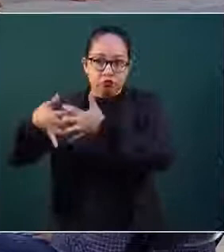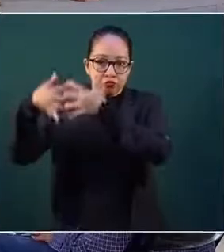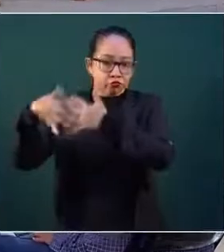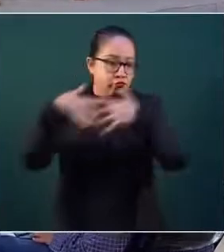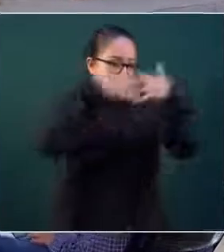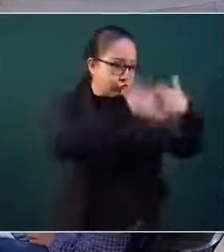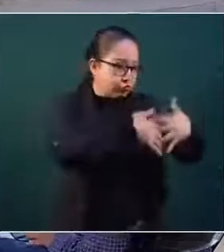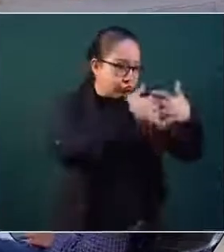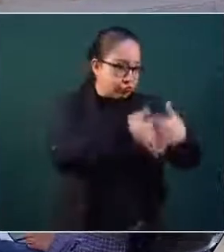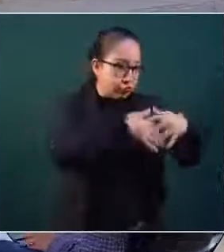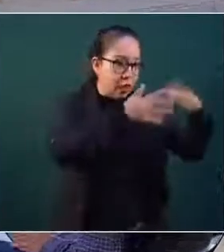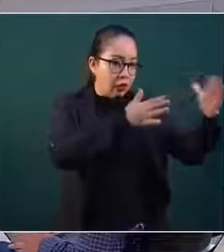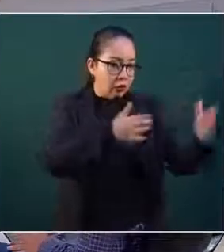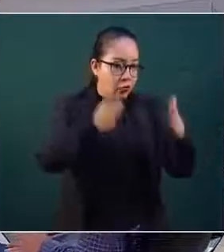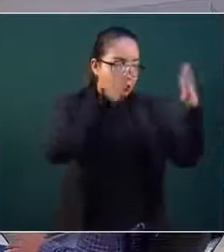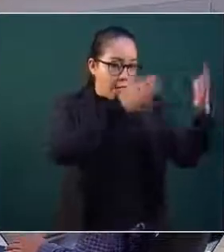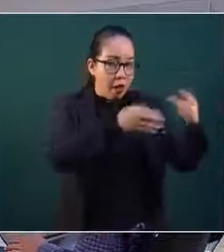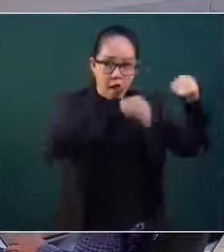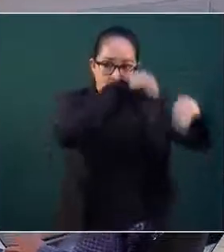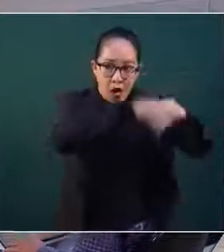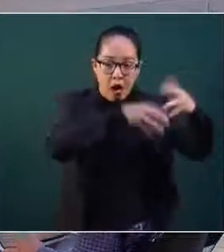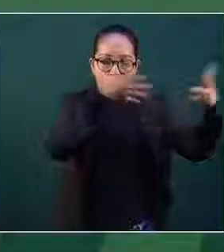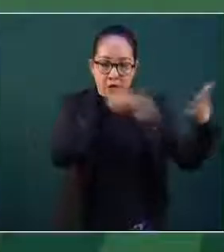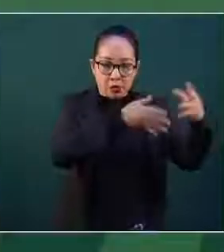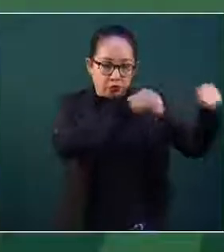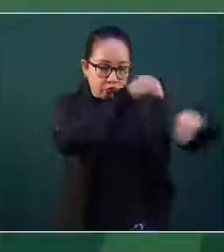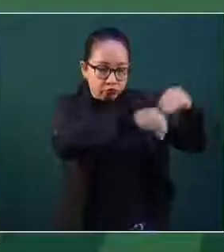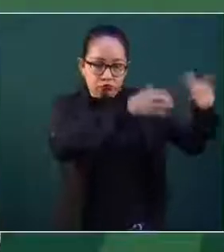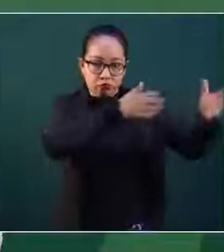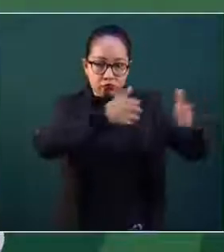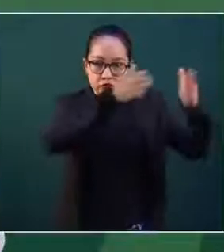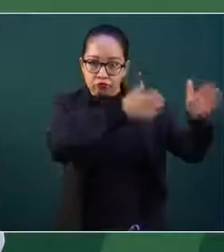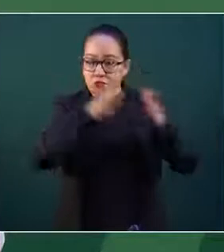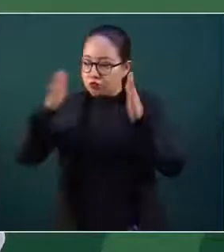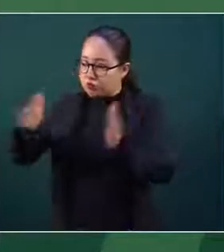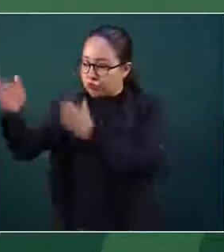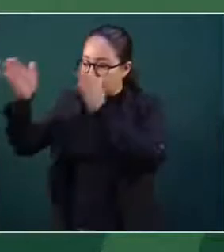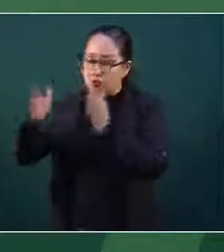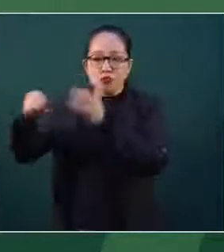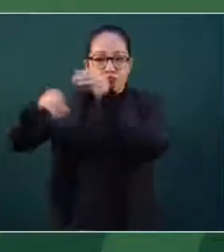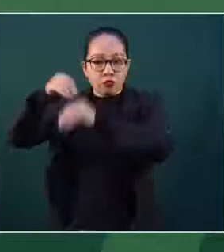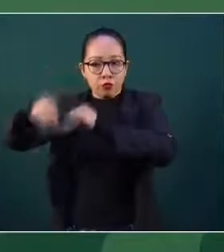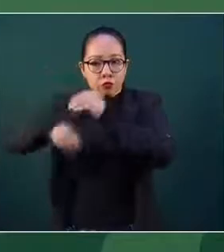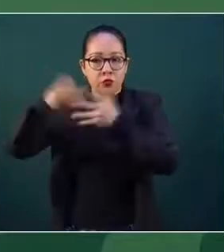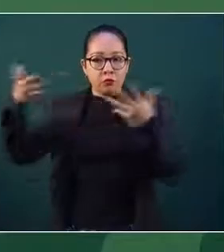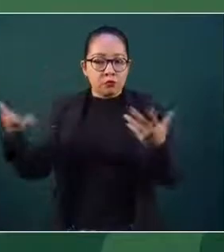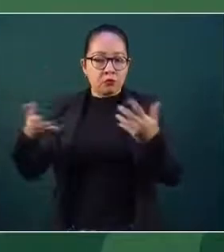Y ya en producción